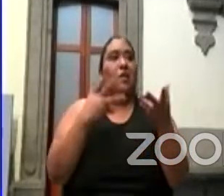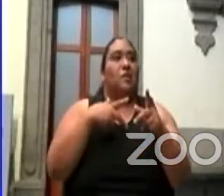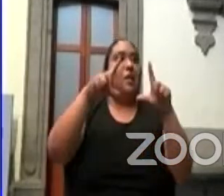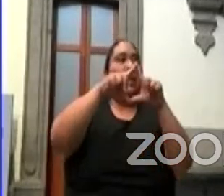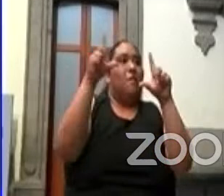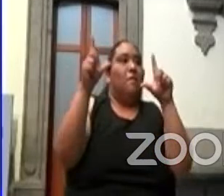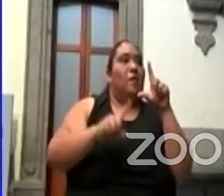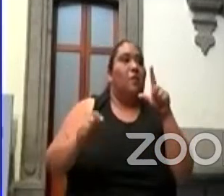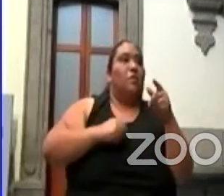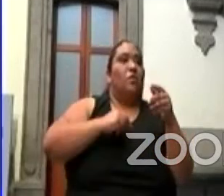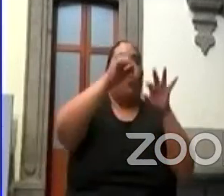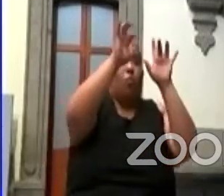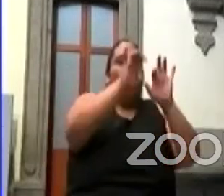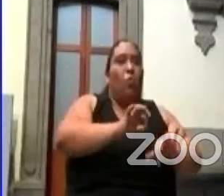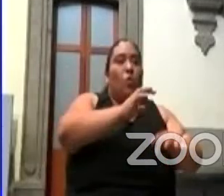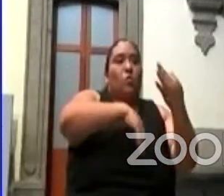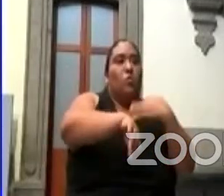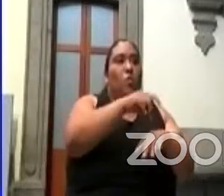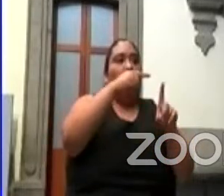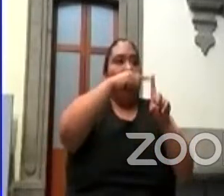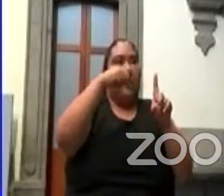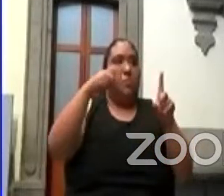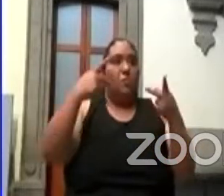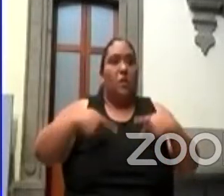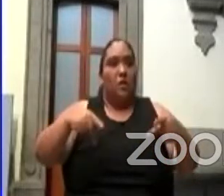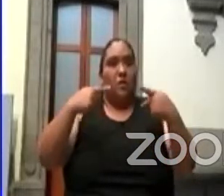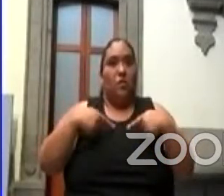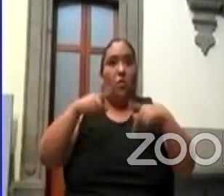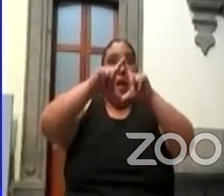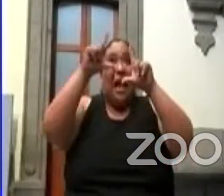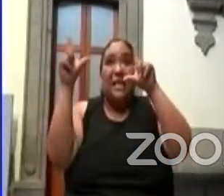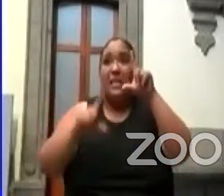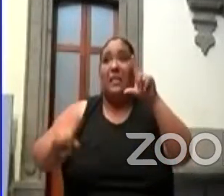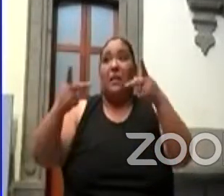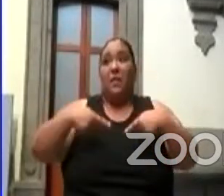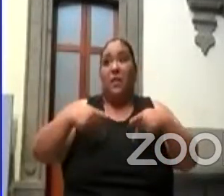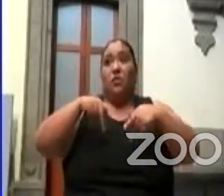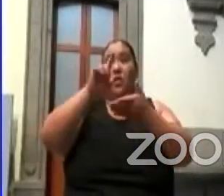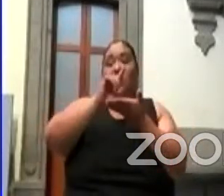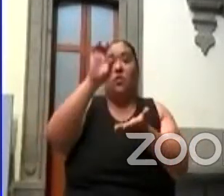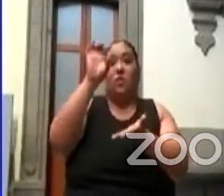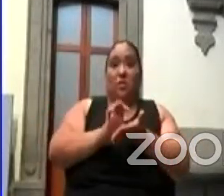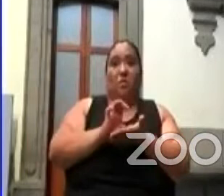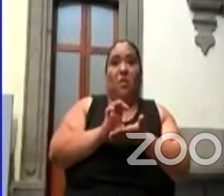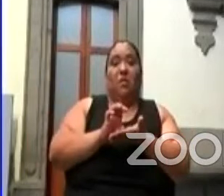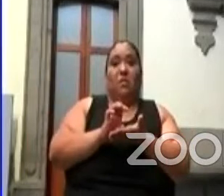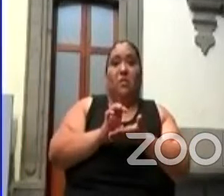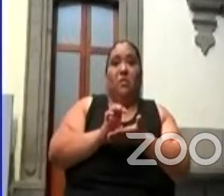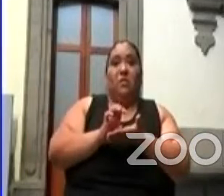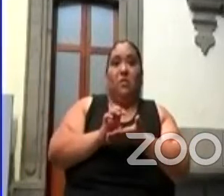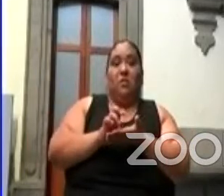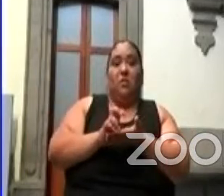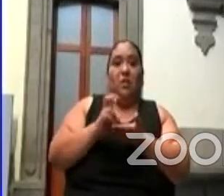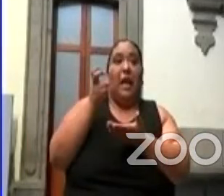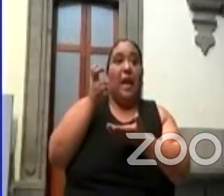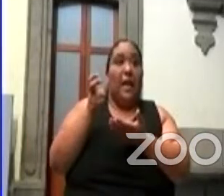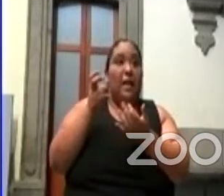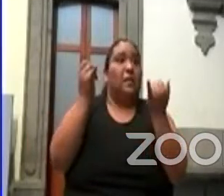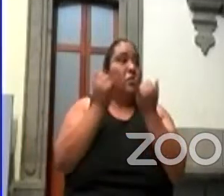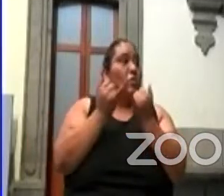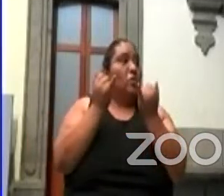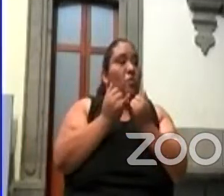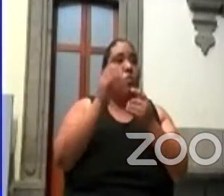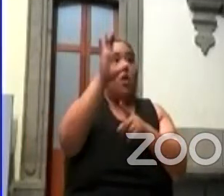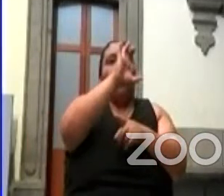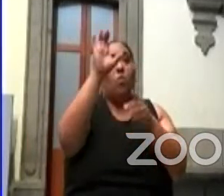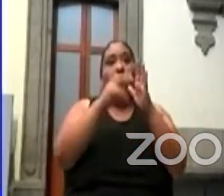registro estatal, bueno, ya no sería estatal, sería nacional de discapacidad. Esto también es un precepto de la Convención